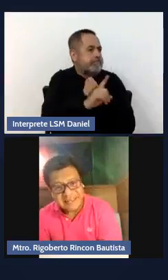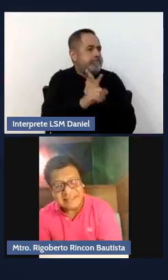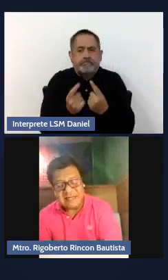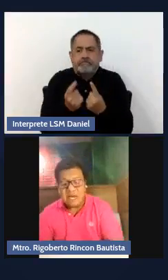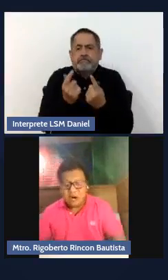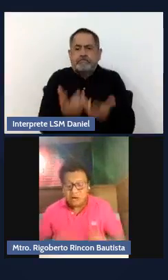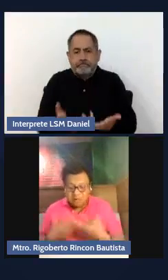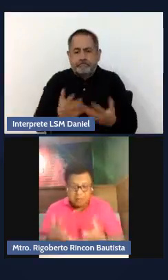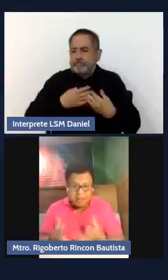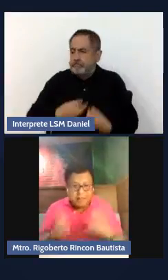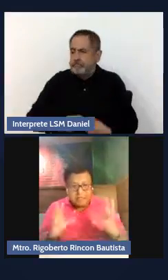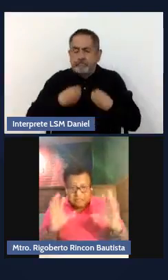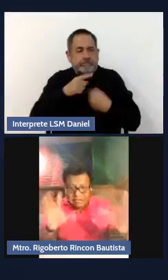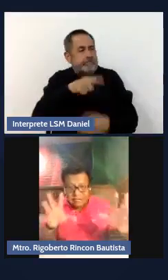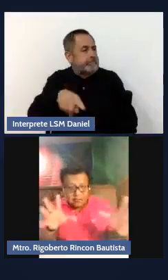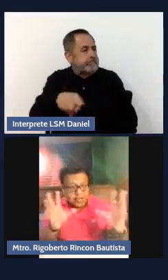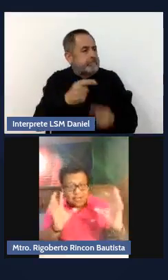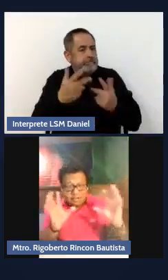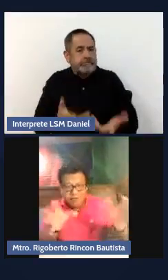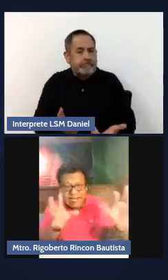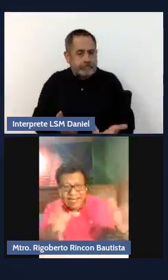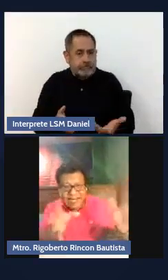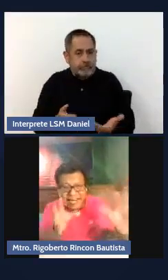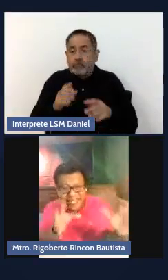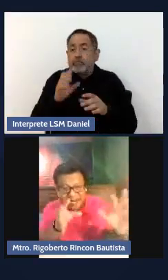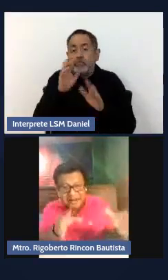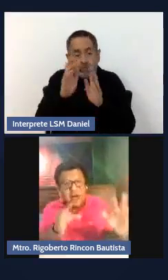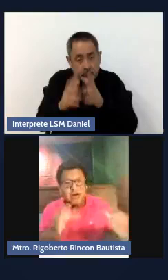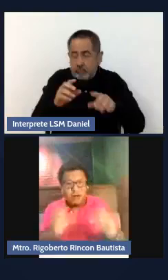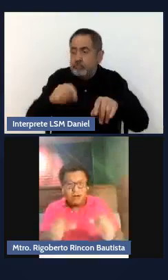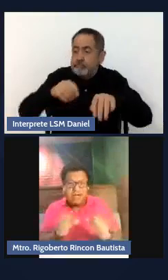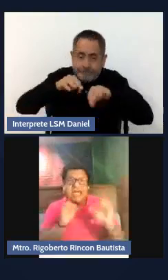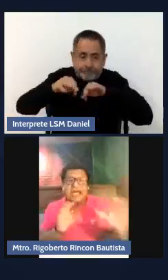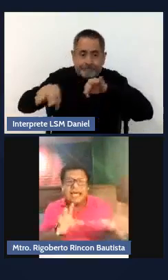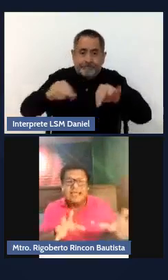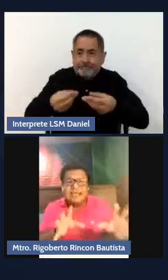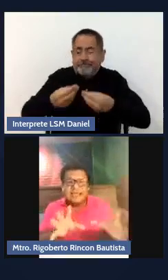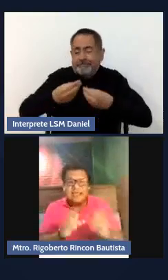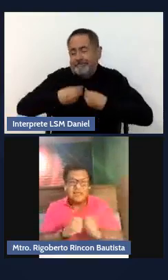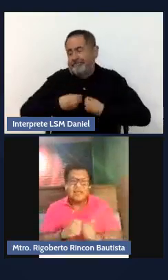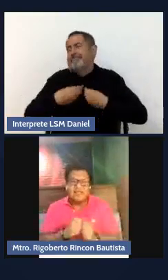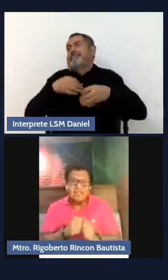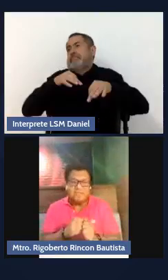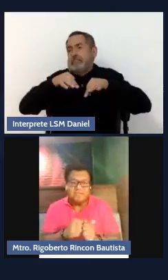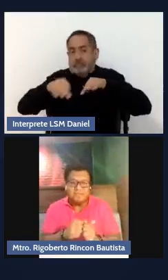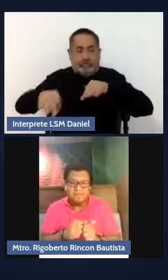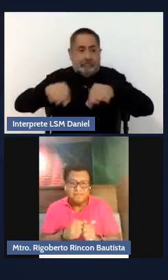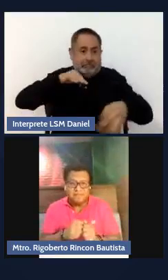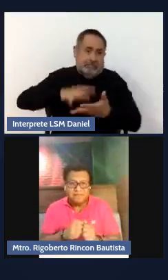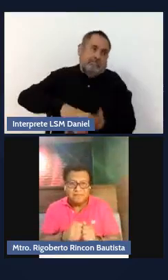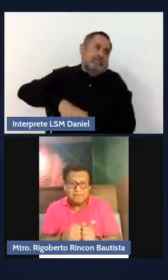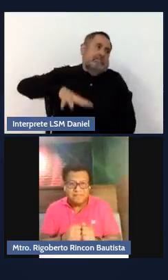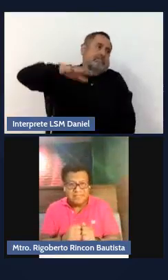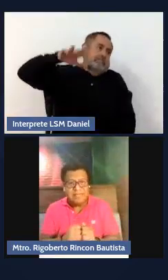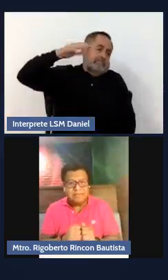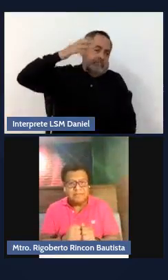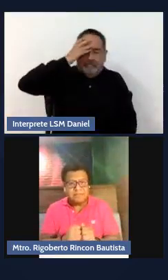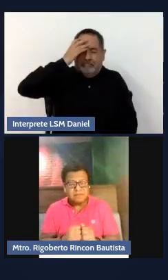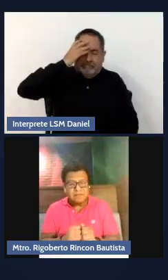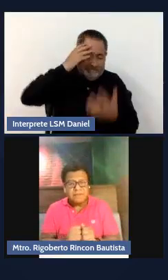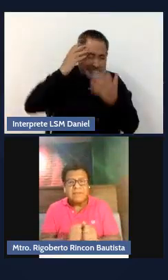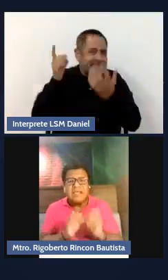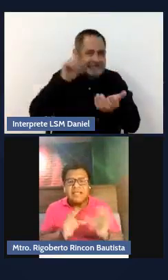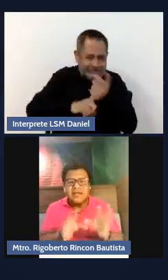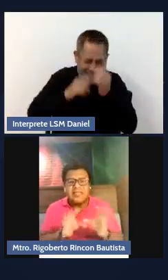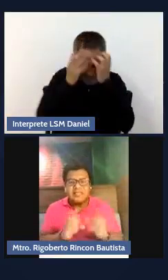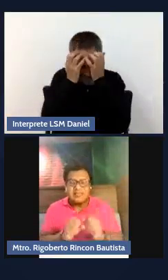mismo pasa, tenemos, por ejemplo, una carga de trabajo laboral. Ese es el detonante, ¿sí? El detonante